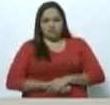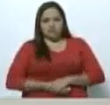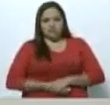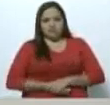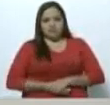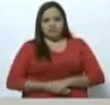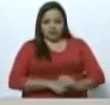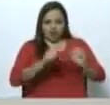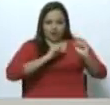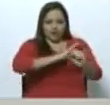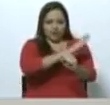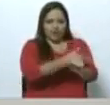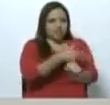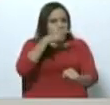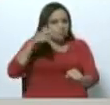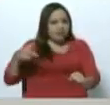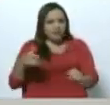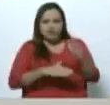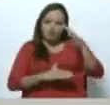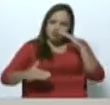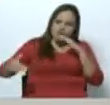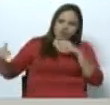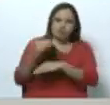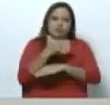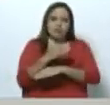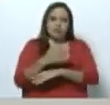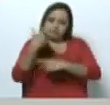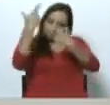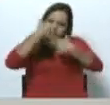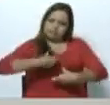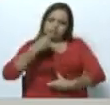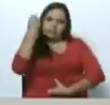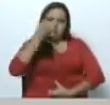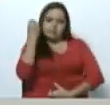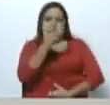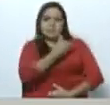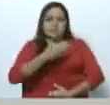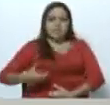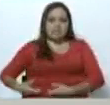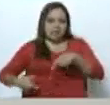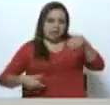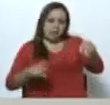La fuerza de los pueblos es superior a las posiciones que tengan los presidente X, oye,